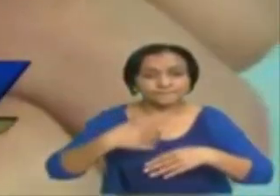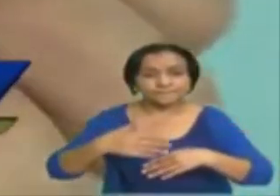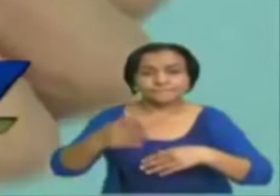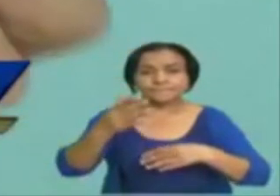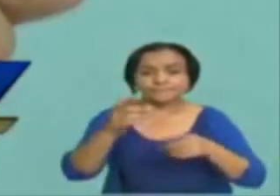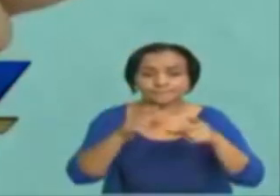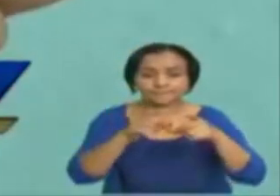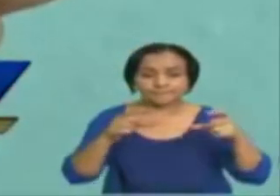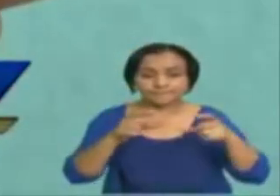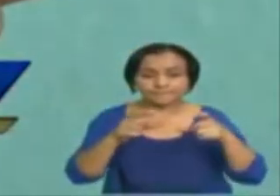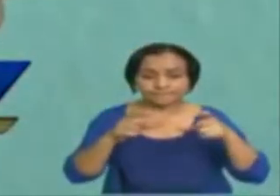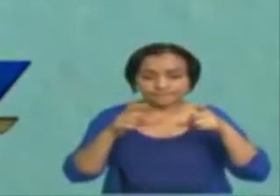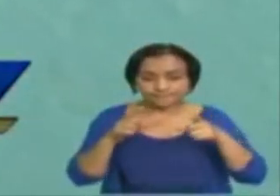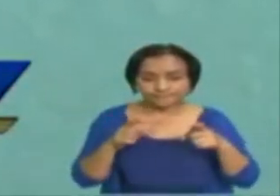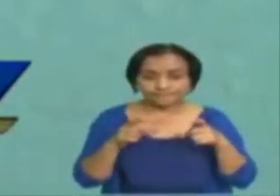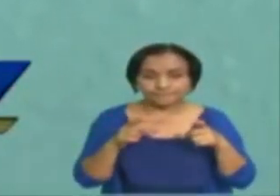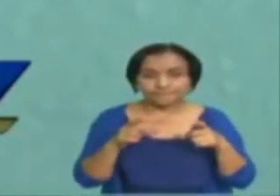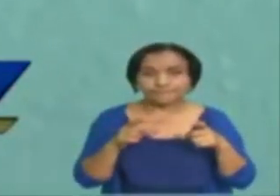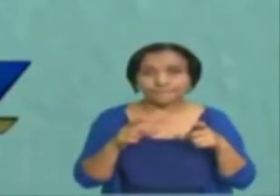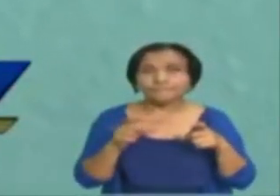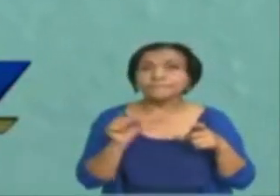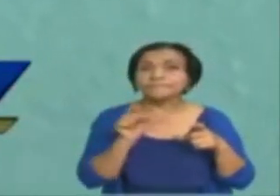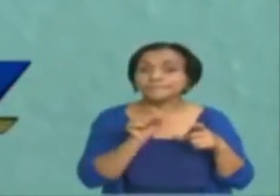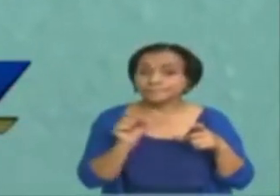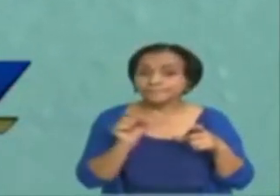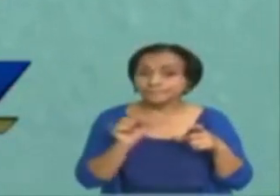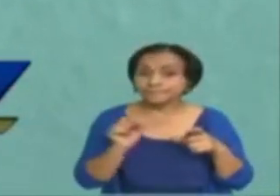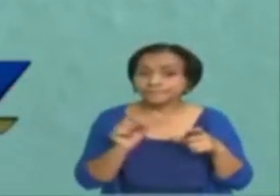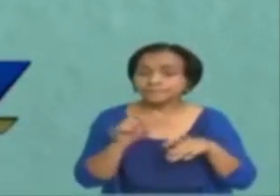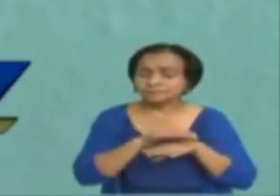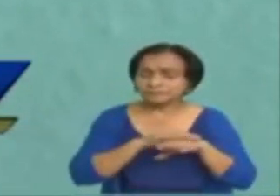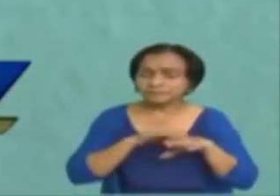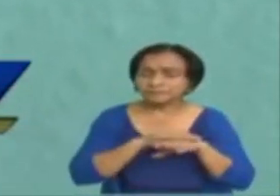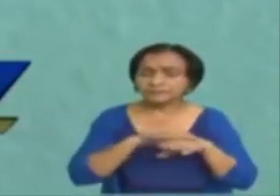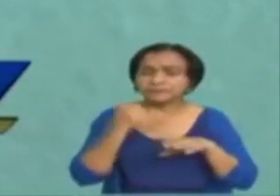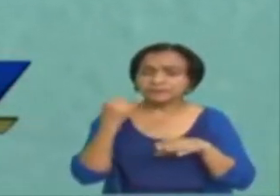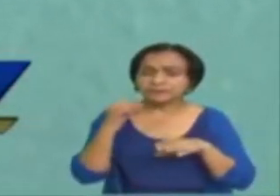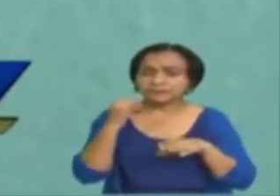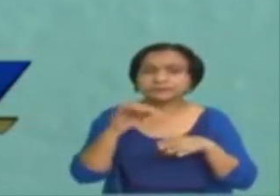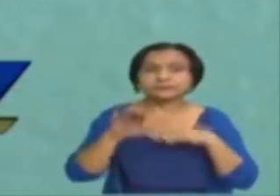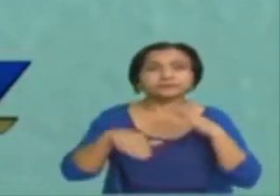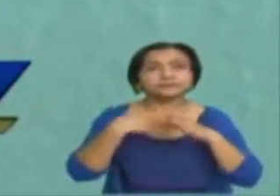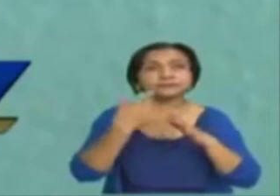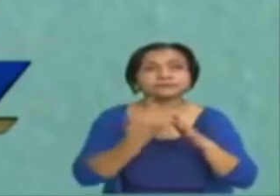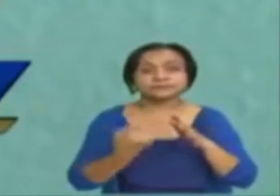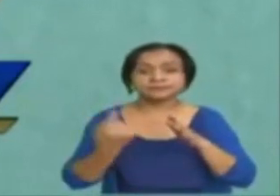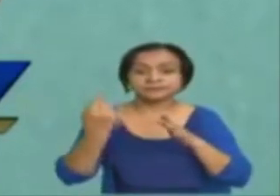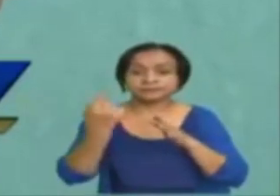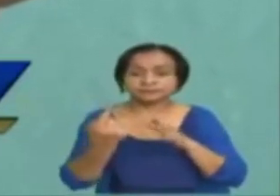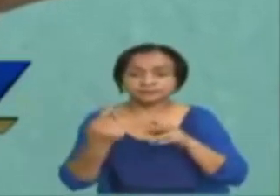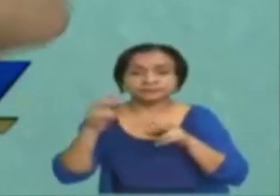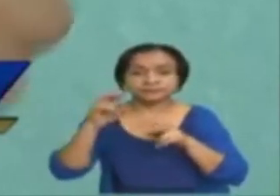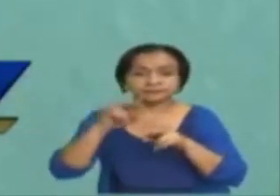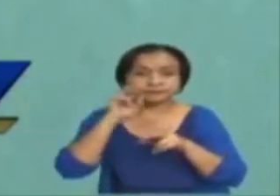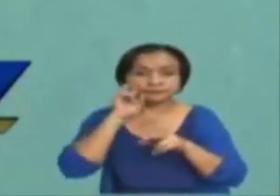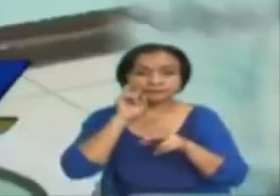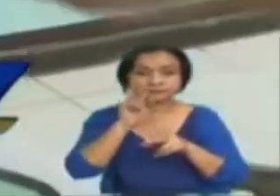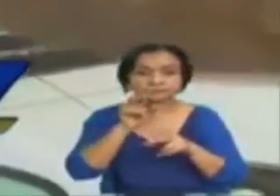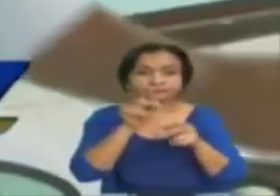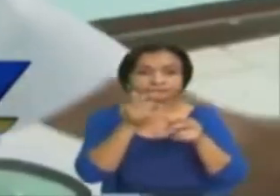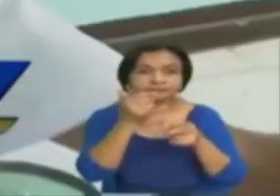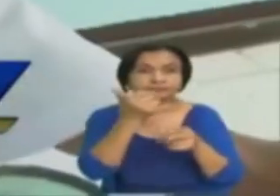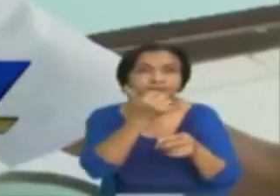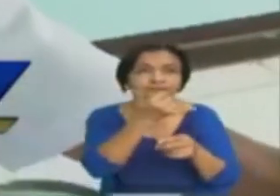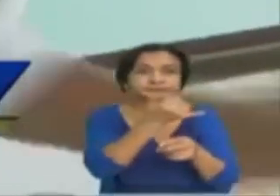9 de julio. Precisamente iniciando el martes 8 vamos a estar en el Policlínico Morazán, aquí